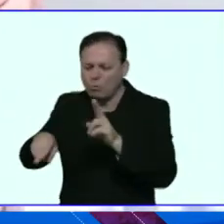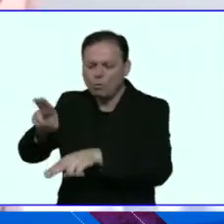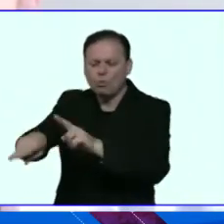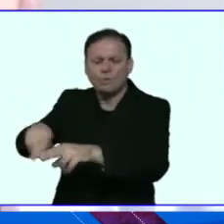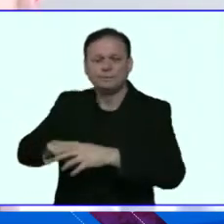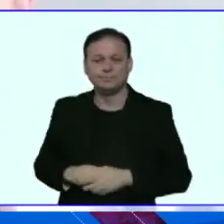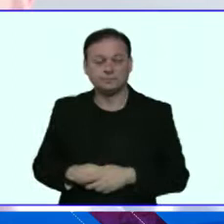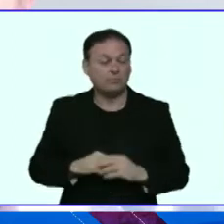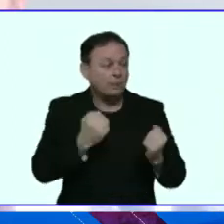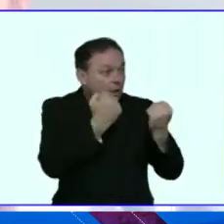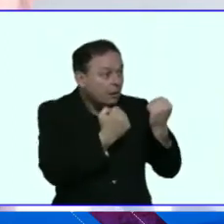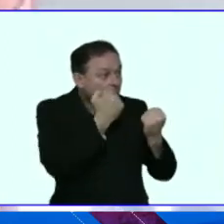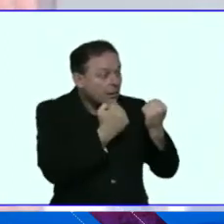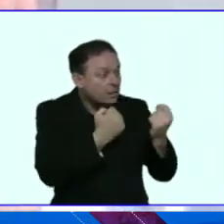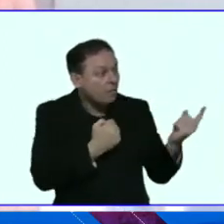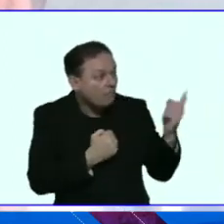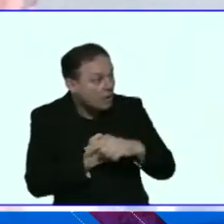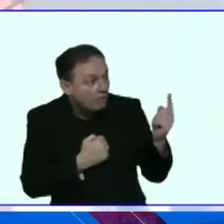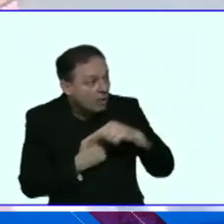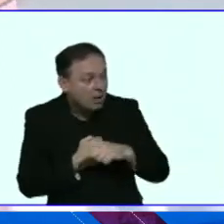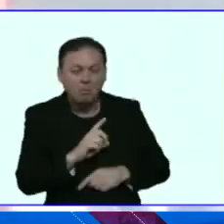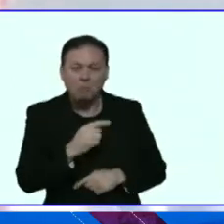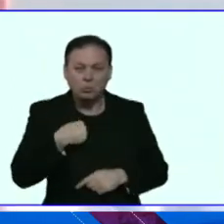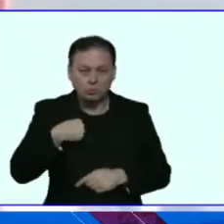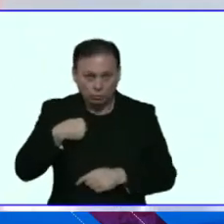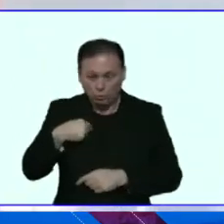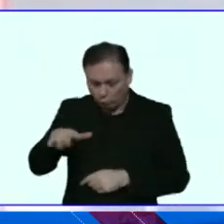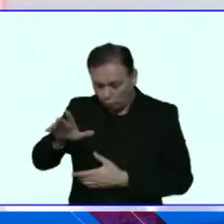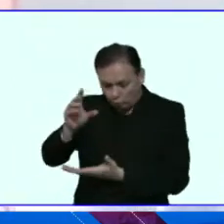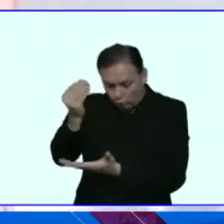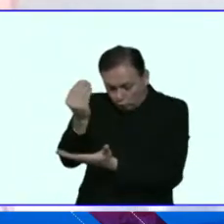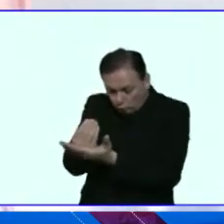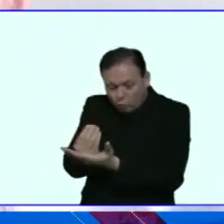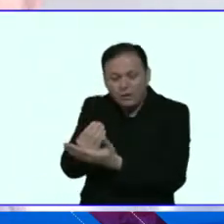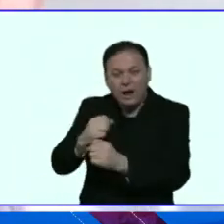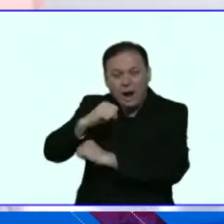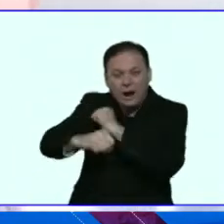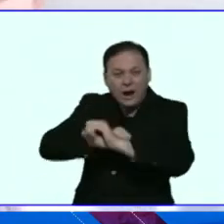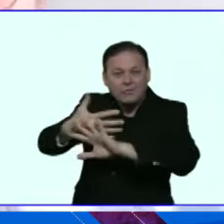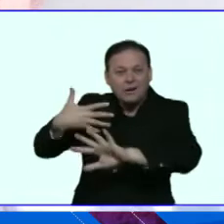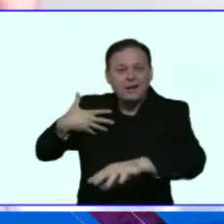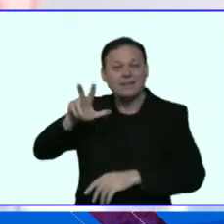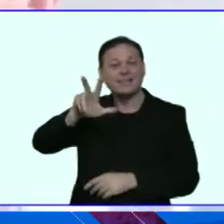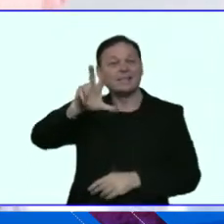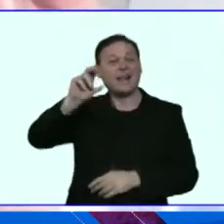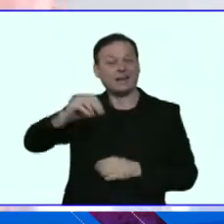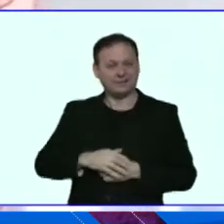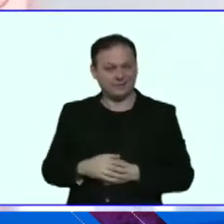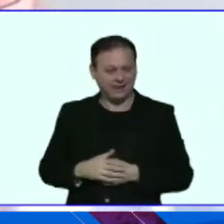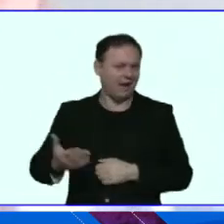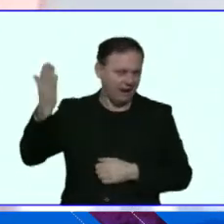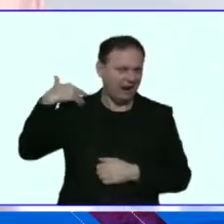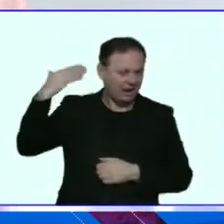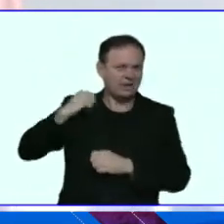por simulación, porque yo llevo 30 años en este hospital y yo sé lo que te estoy hablando. Todos los años se fumigaba, se cierran